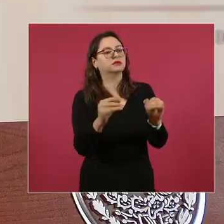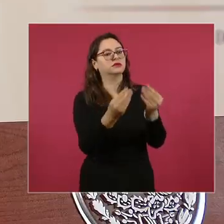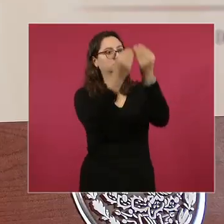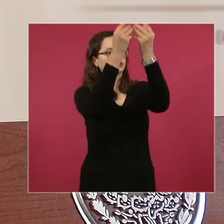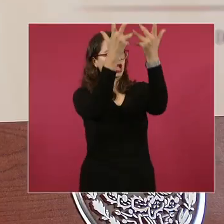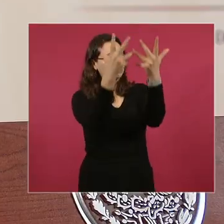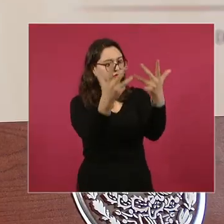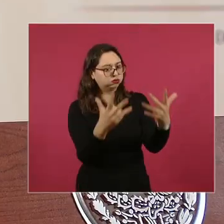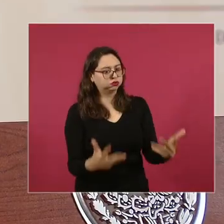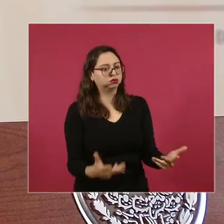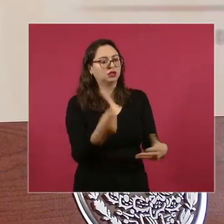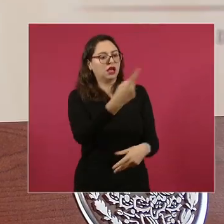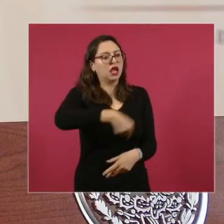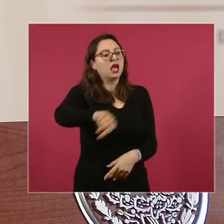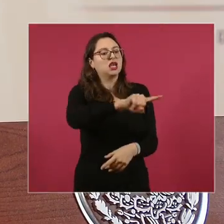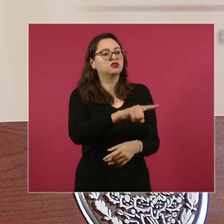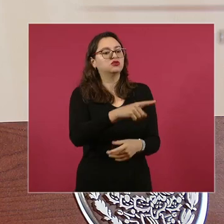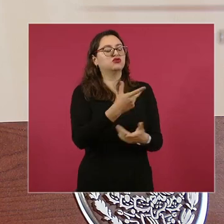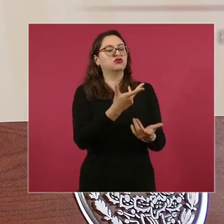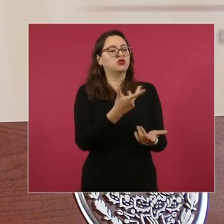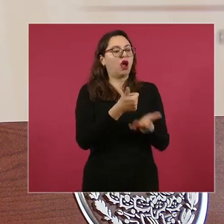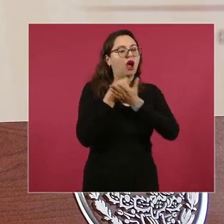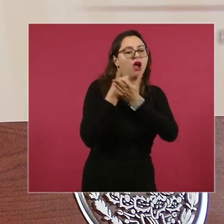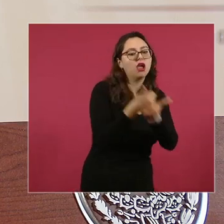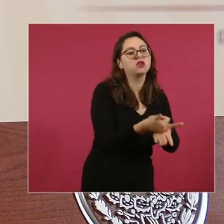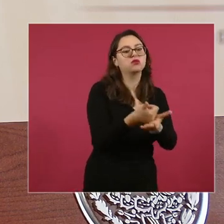crear todos estos organismos al servicio